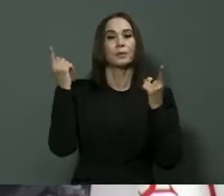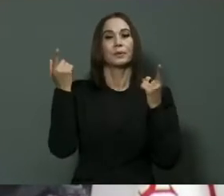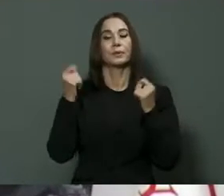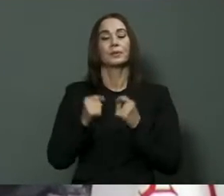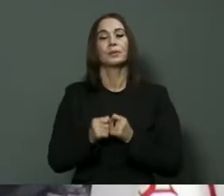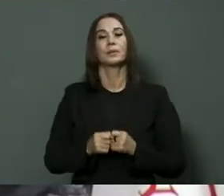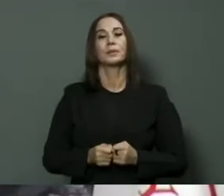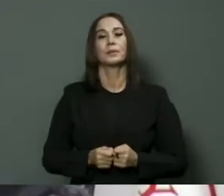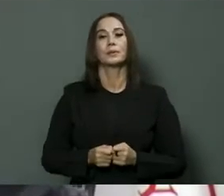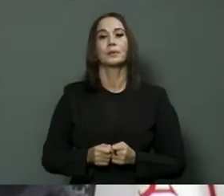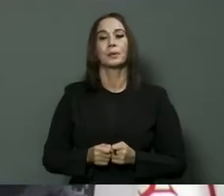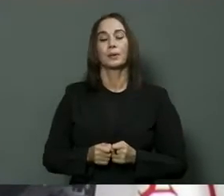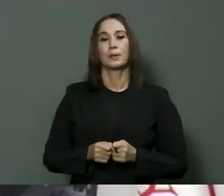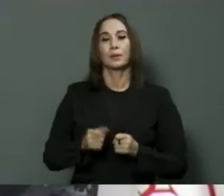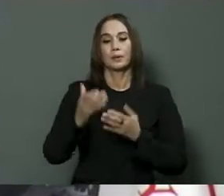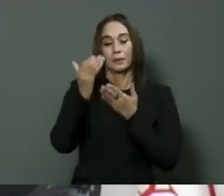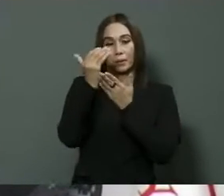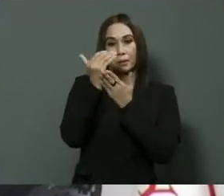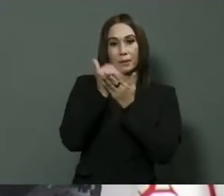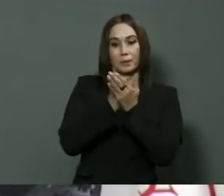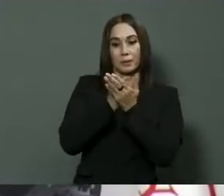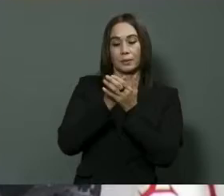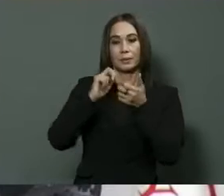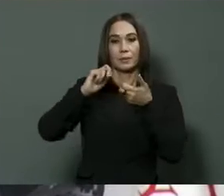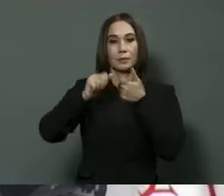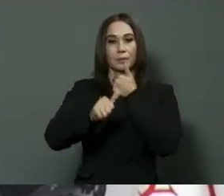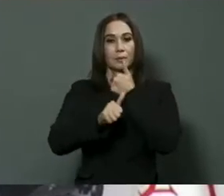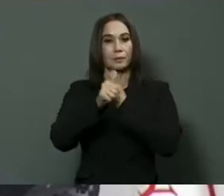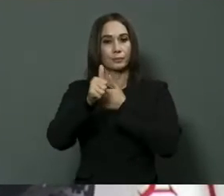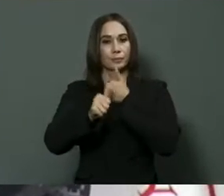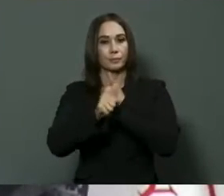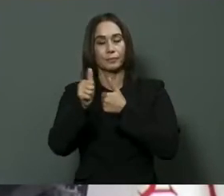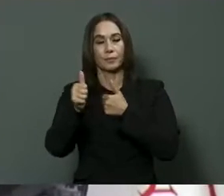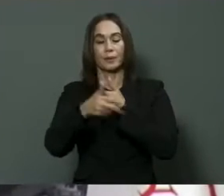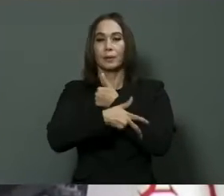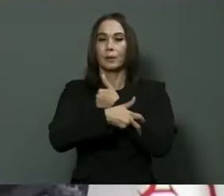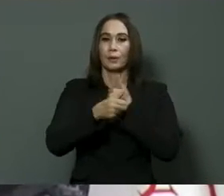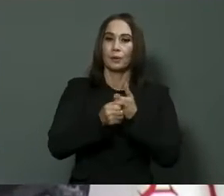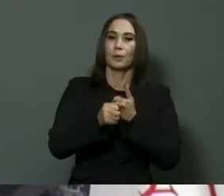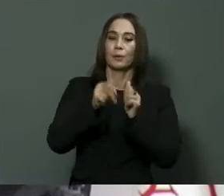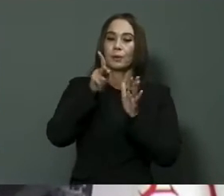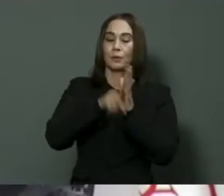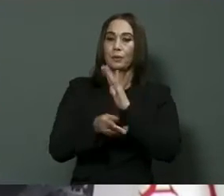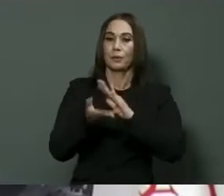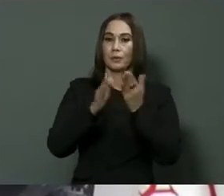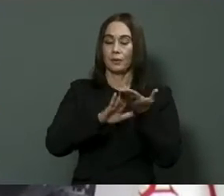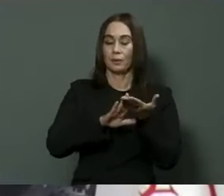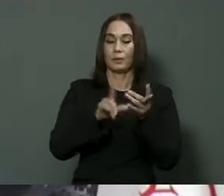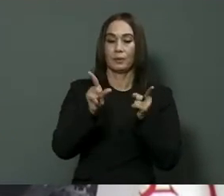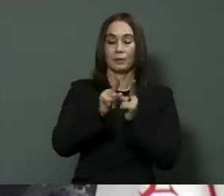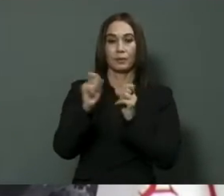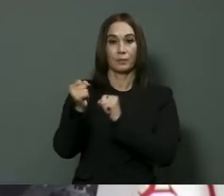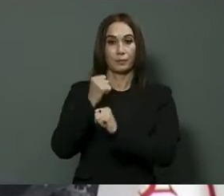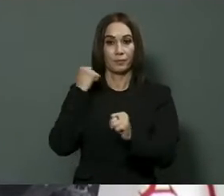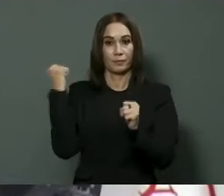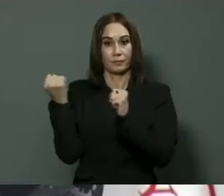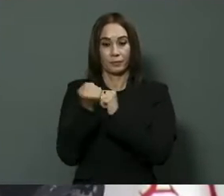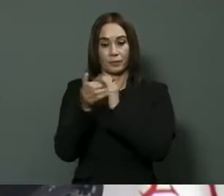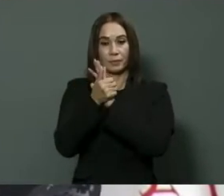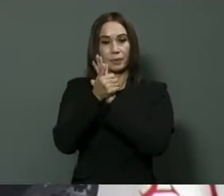fundamentales reducir las condiciones para la ocurrencia de delitos, así como fortalecer las